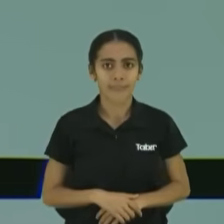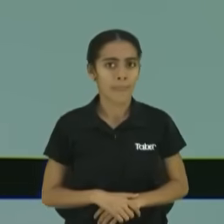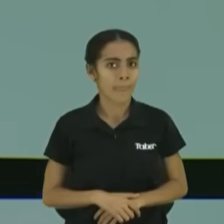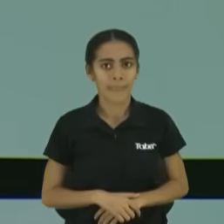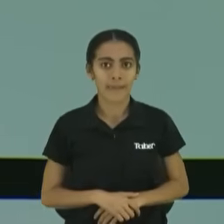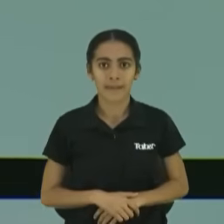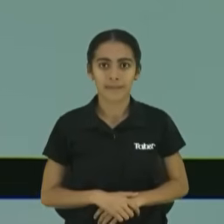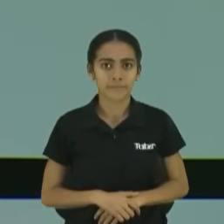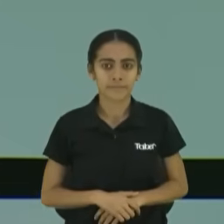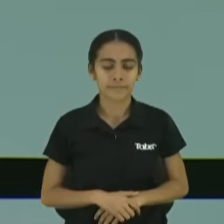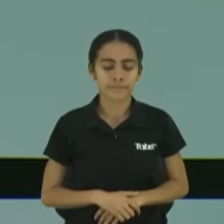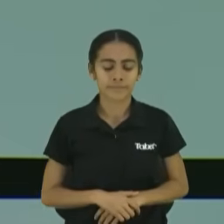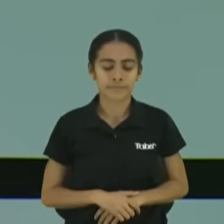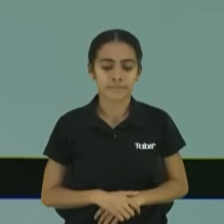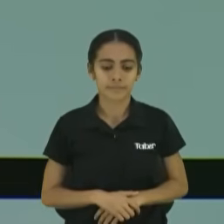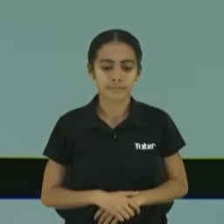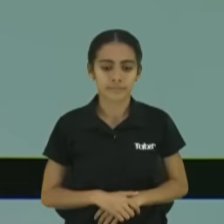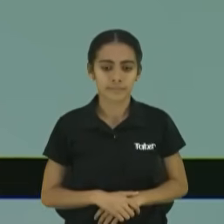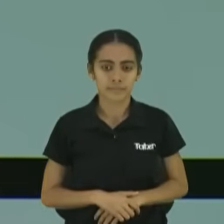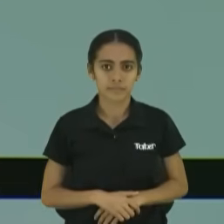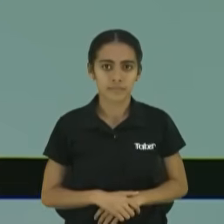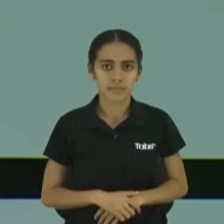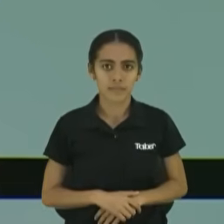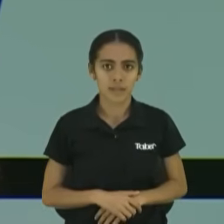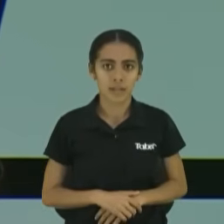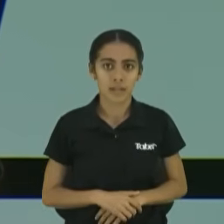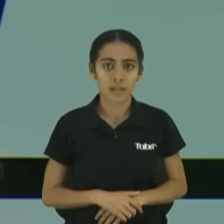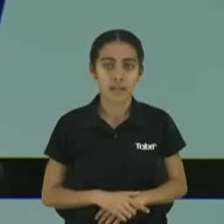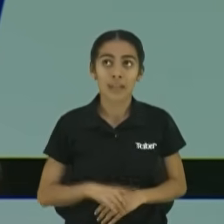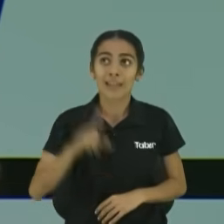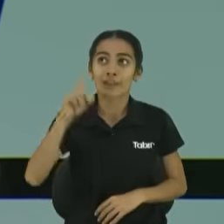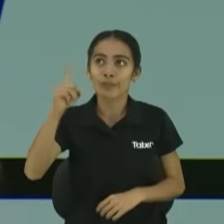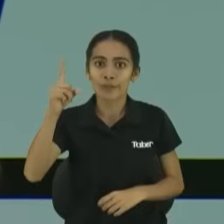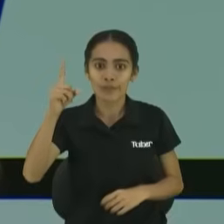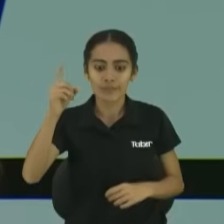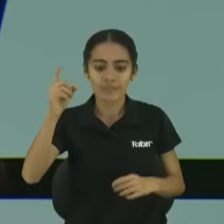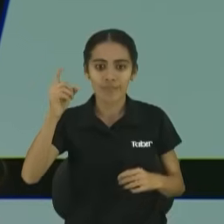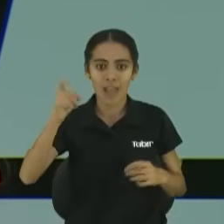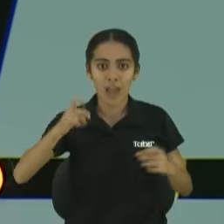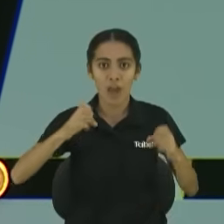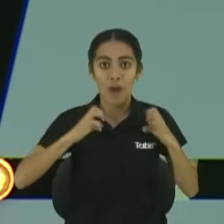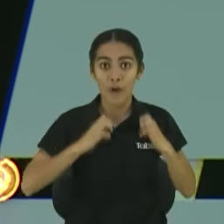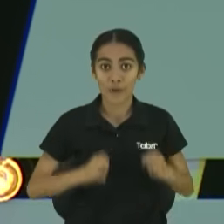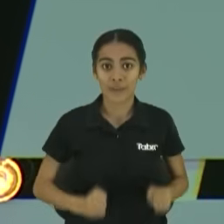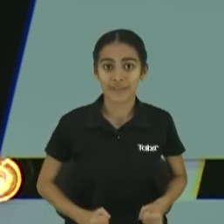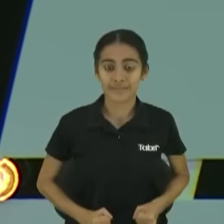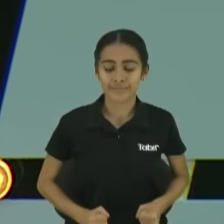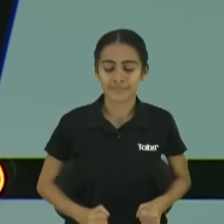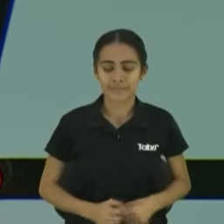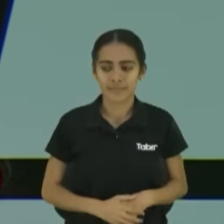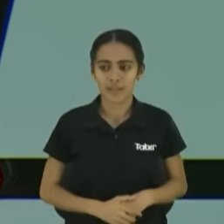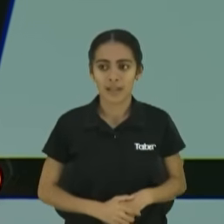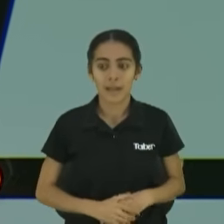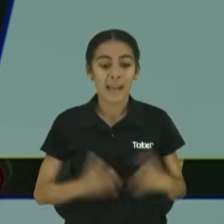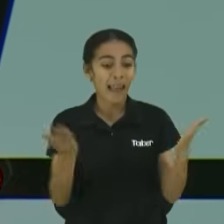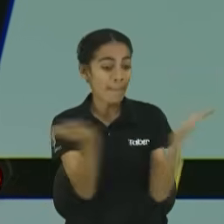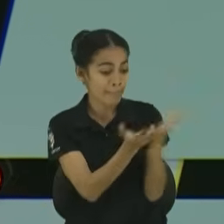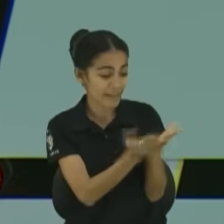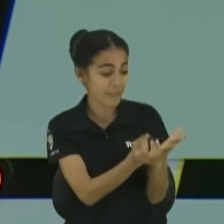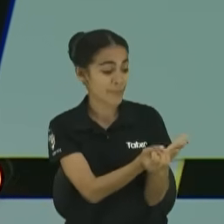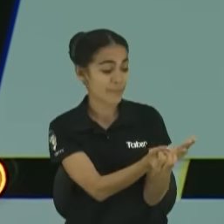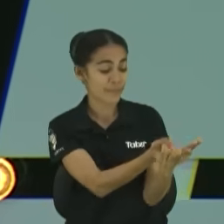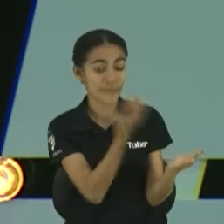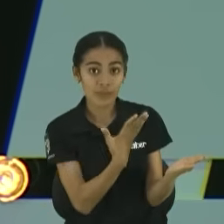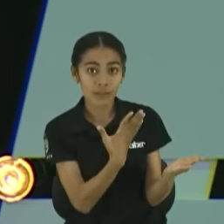un indicador ahí que el Señor no gobierna, porque la palabra nos lo dice con tanto amor y con